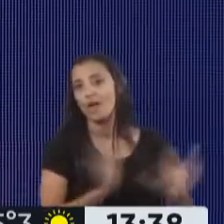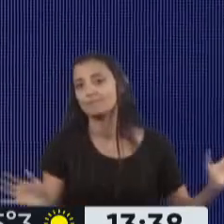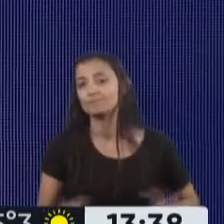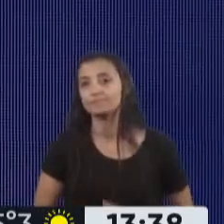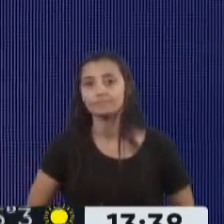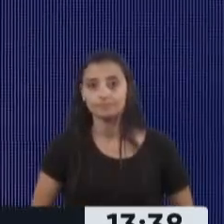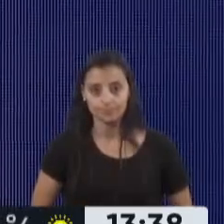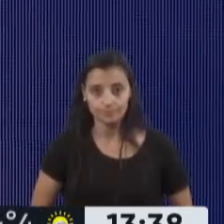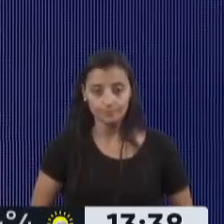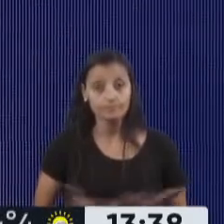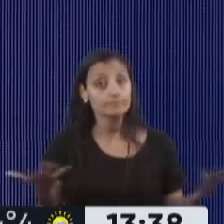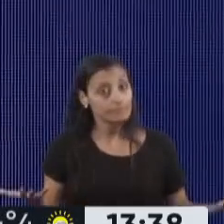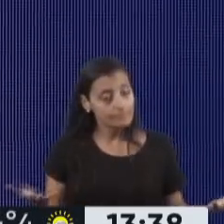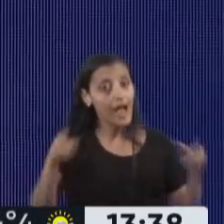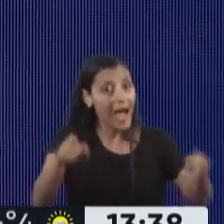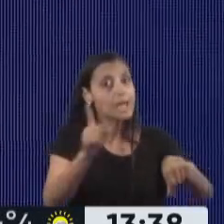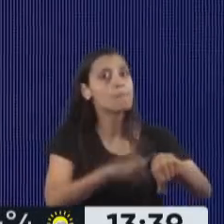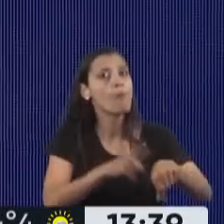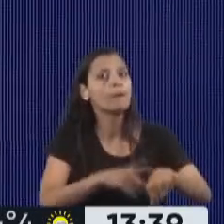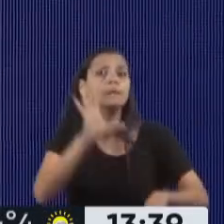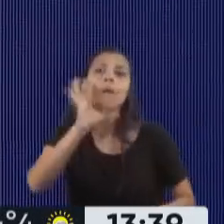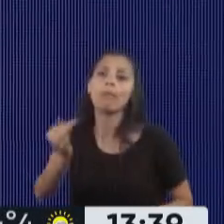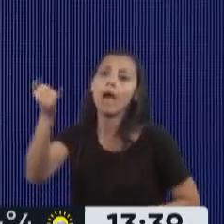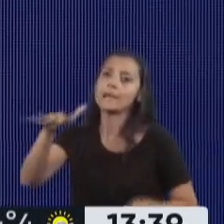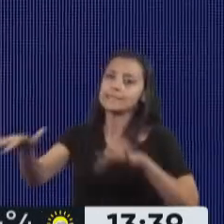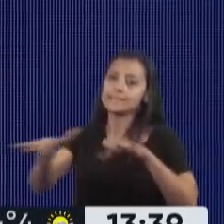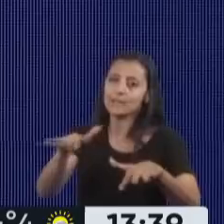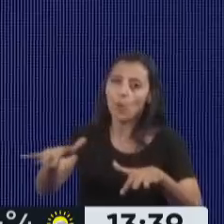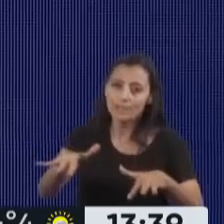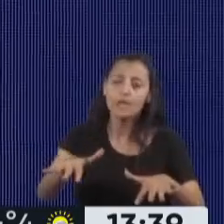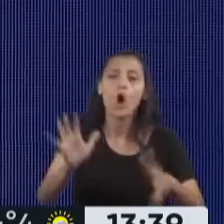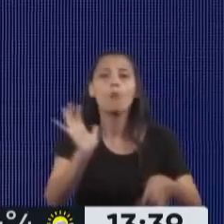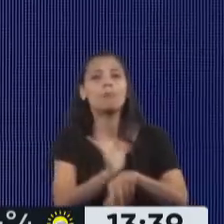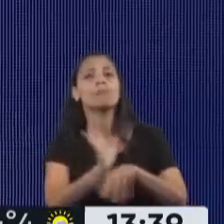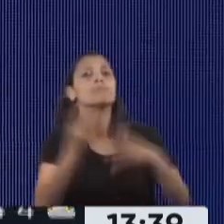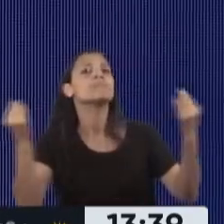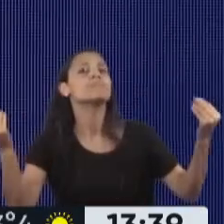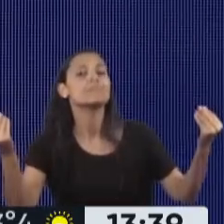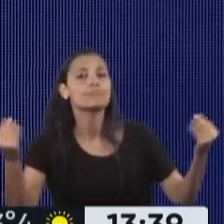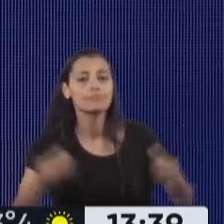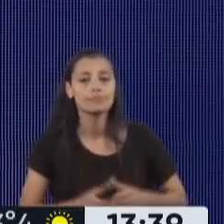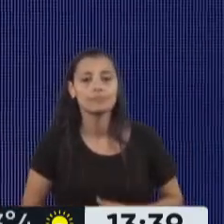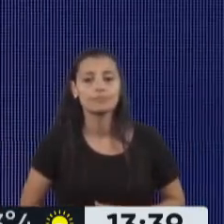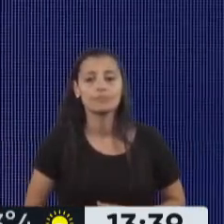Y entonces hay una situación, digamos, que es esto de la convergencia.